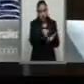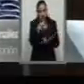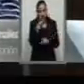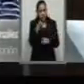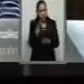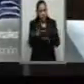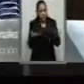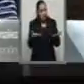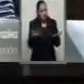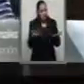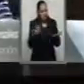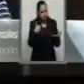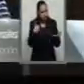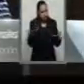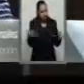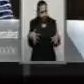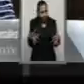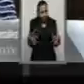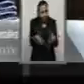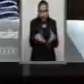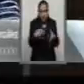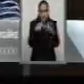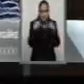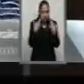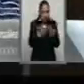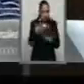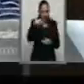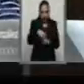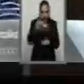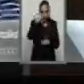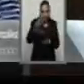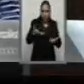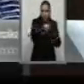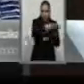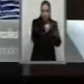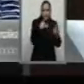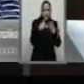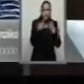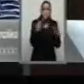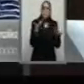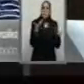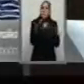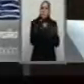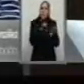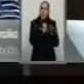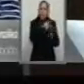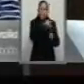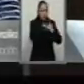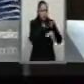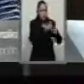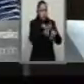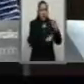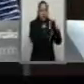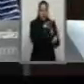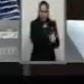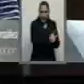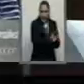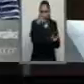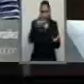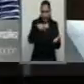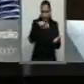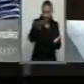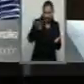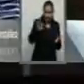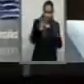aquí. ¿Qué ha hecho que una y otra vez las propuestas de reforma para el Distrito Federal no lleguen a su